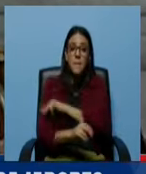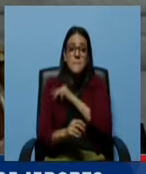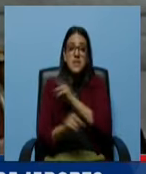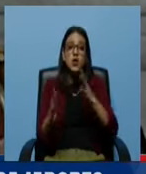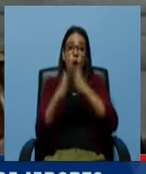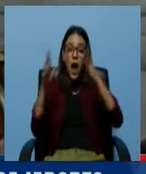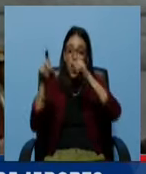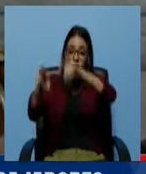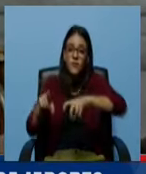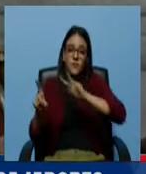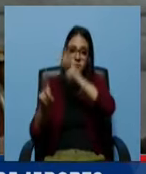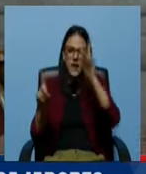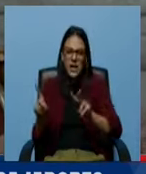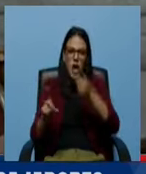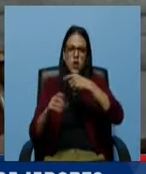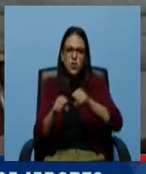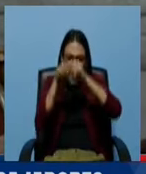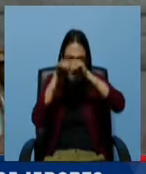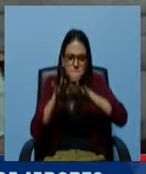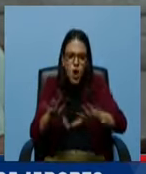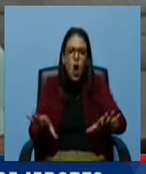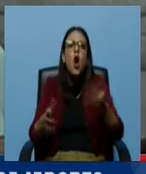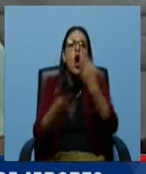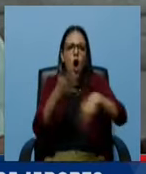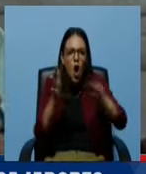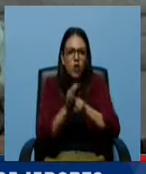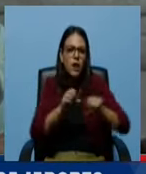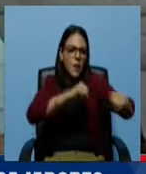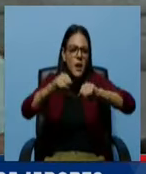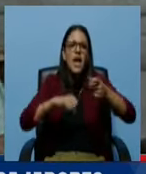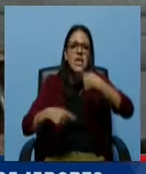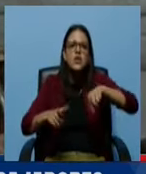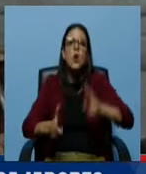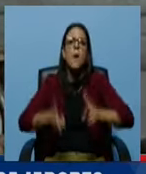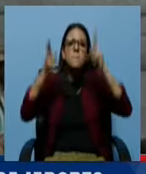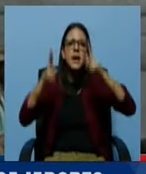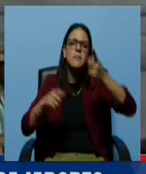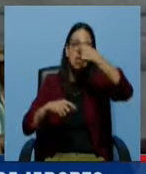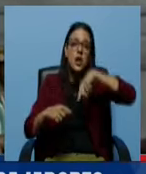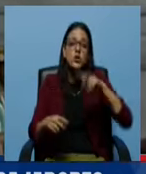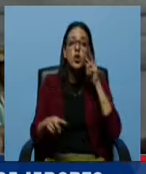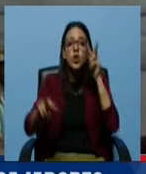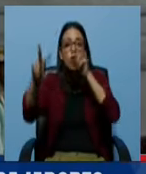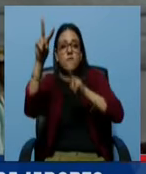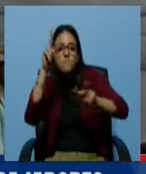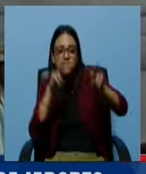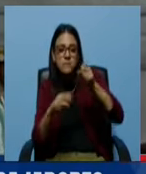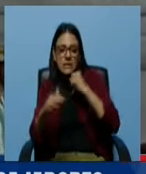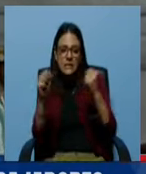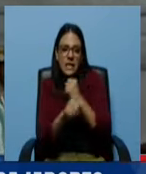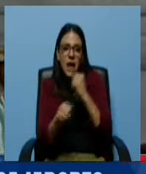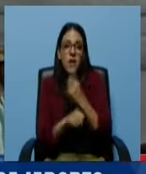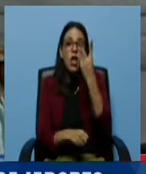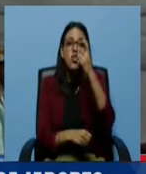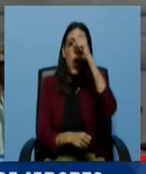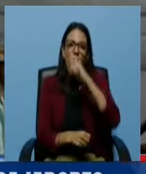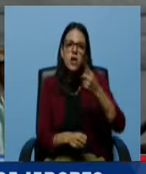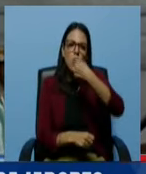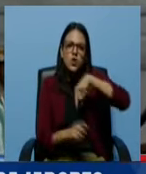AgroVenezuela, hicimos su relanzamiento y eso permitió unir la visión y en 2 años,